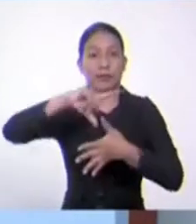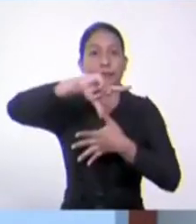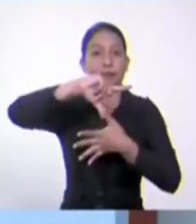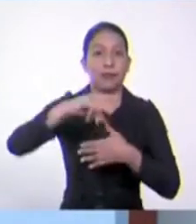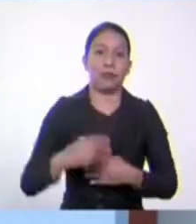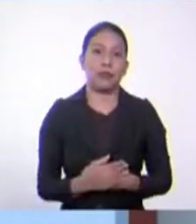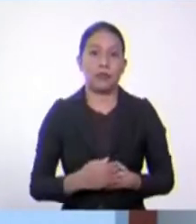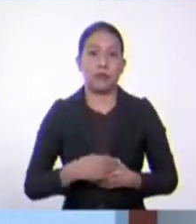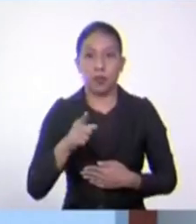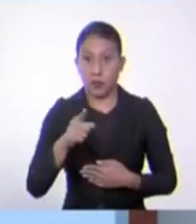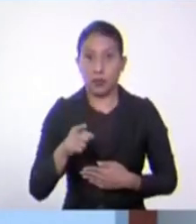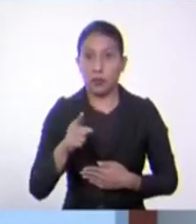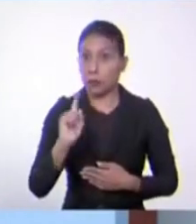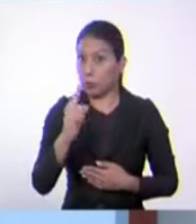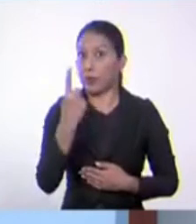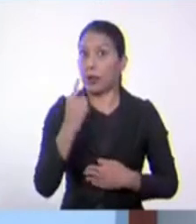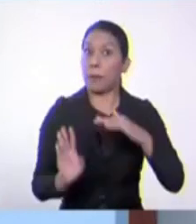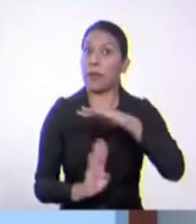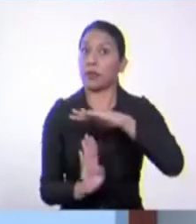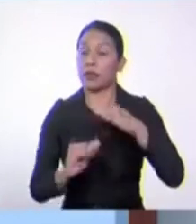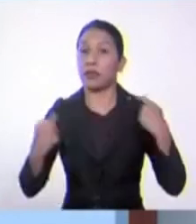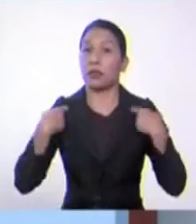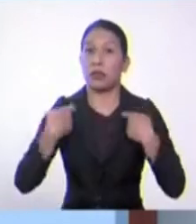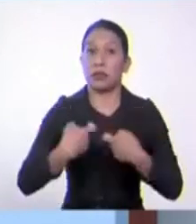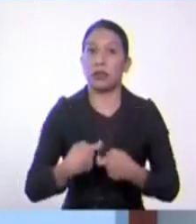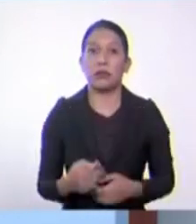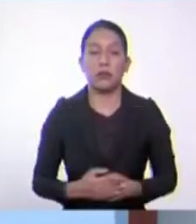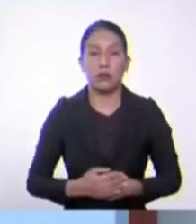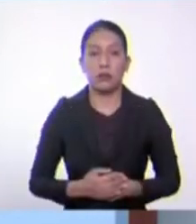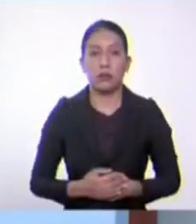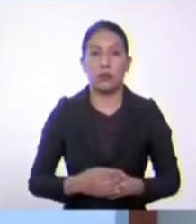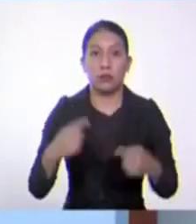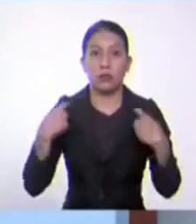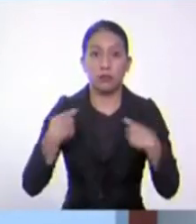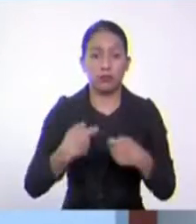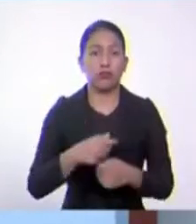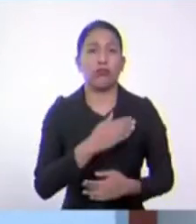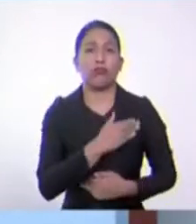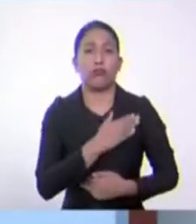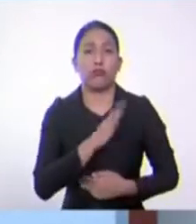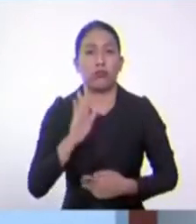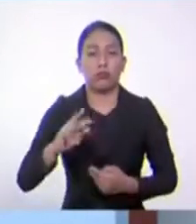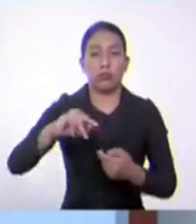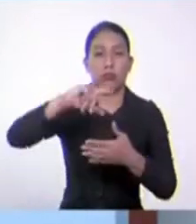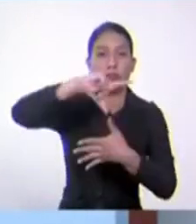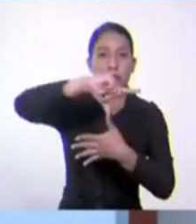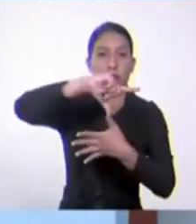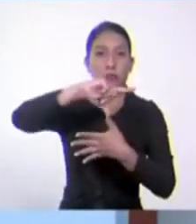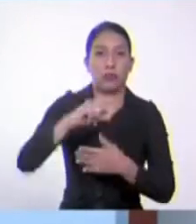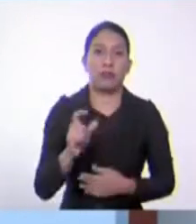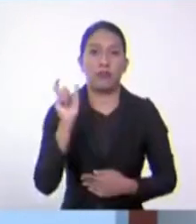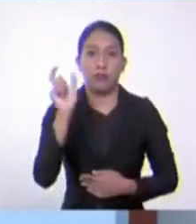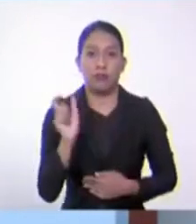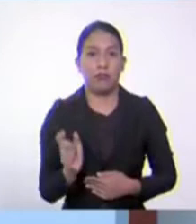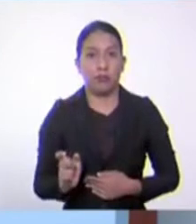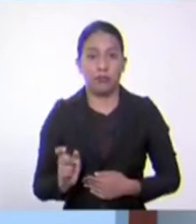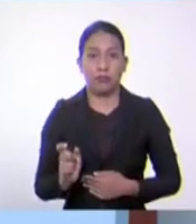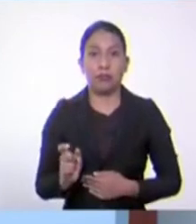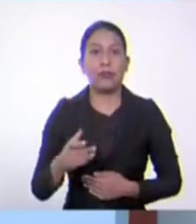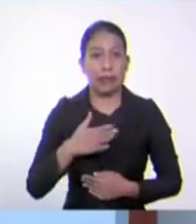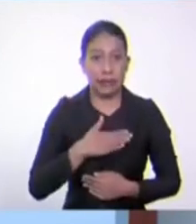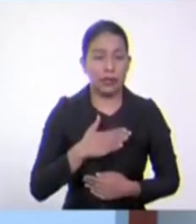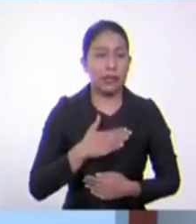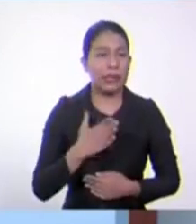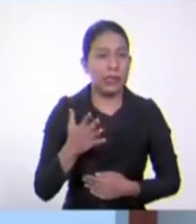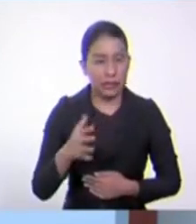del español, el español es una lengua romance que proviene del latín y muchas de las palabras en latín tienen